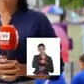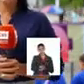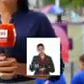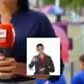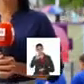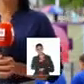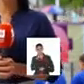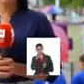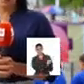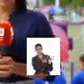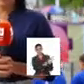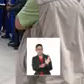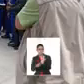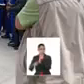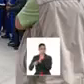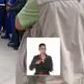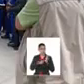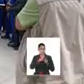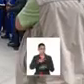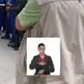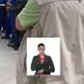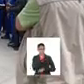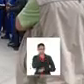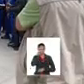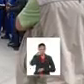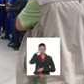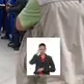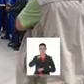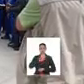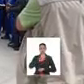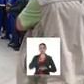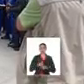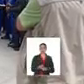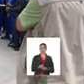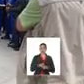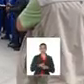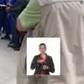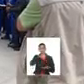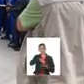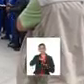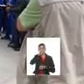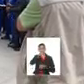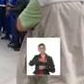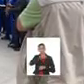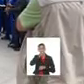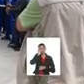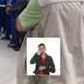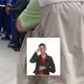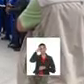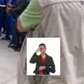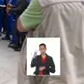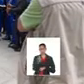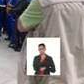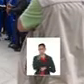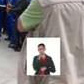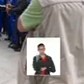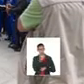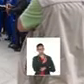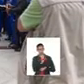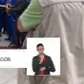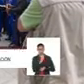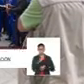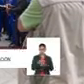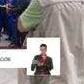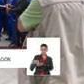mostrar la grandeza de la cultura cubana. Cuba no está sola como lo ven hoy. Cuba tiene muchos amigos en